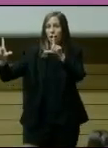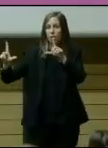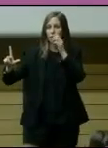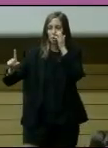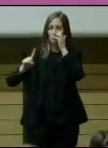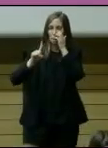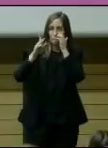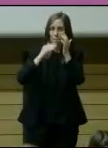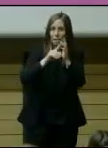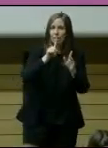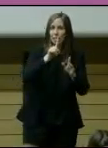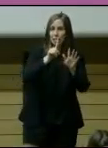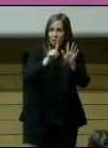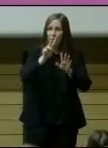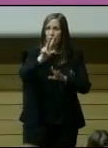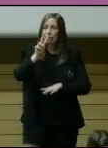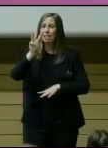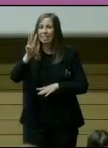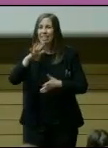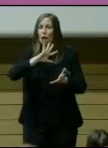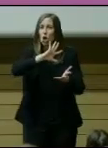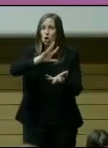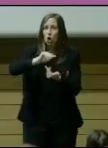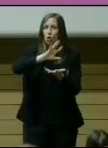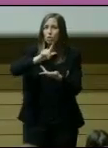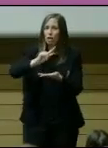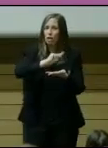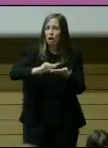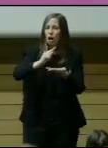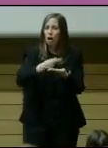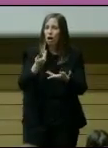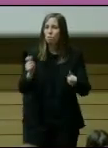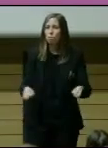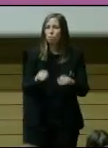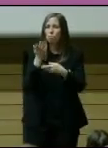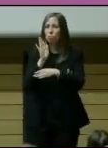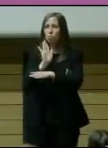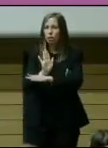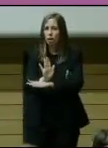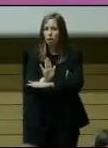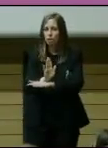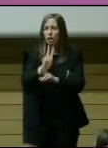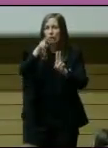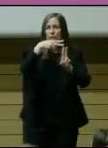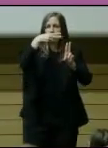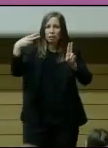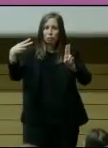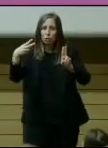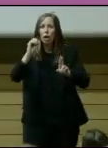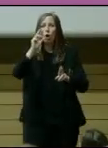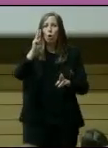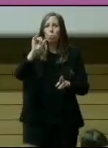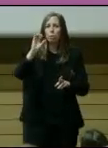las 1.623 noticias que hay en el titular: